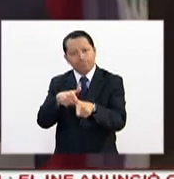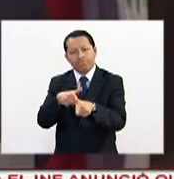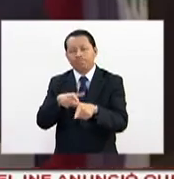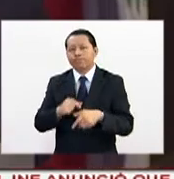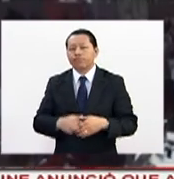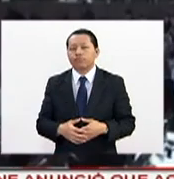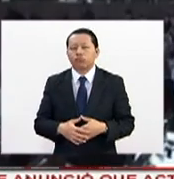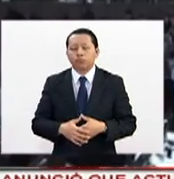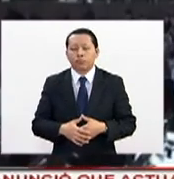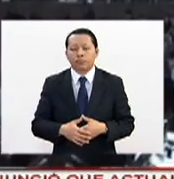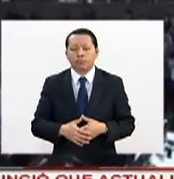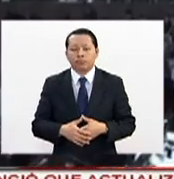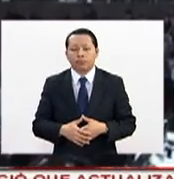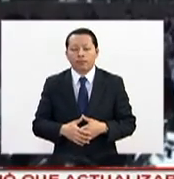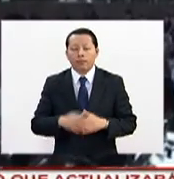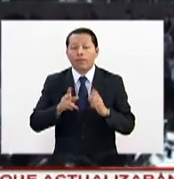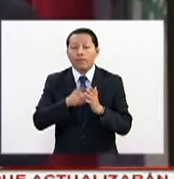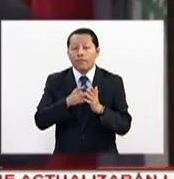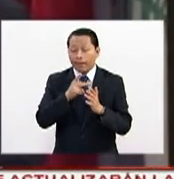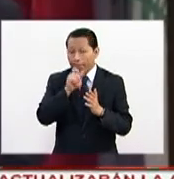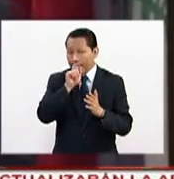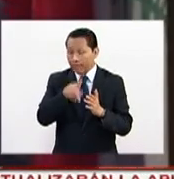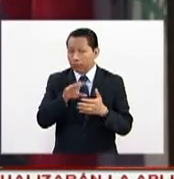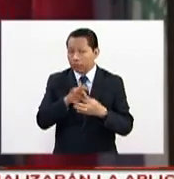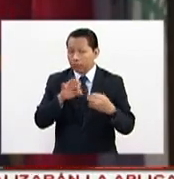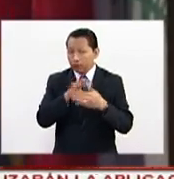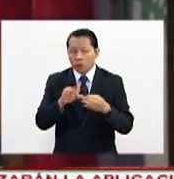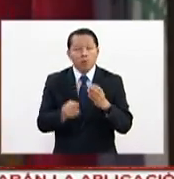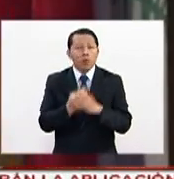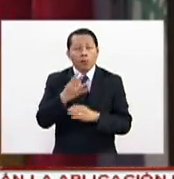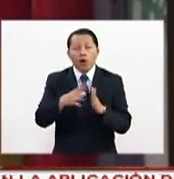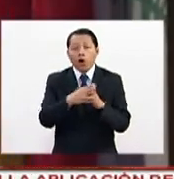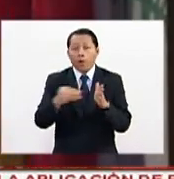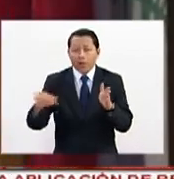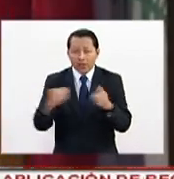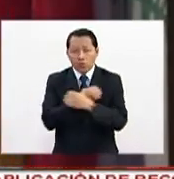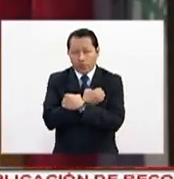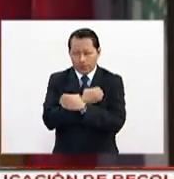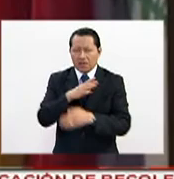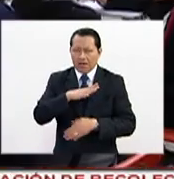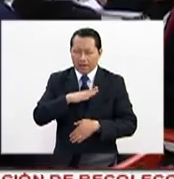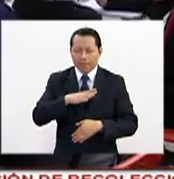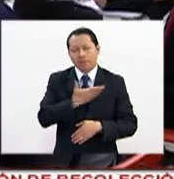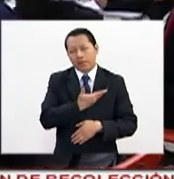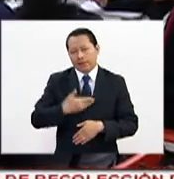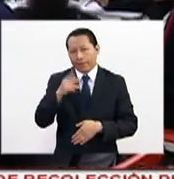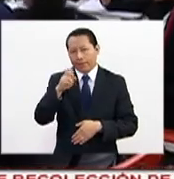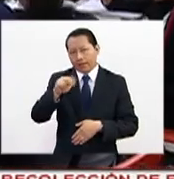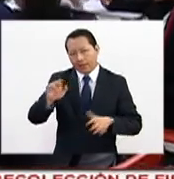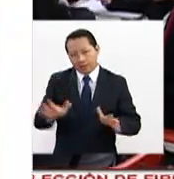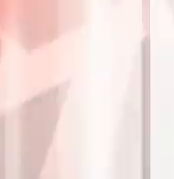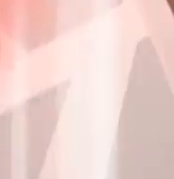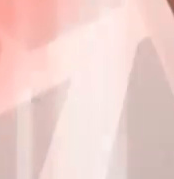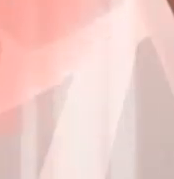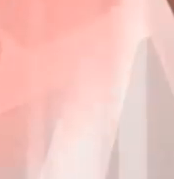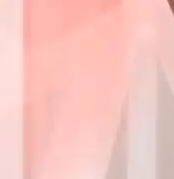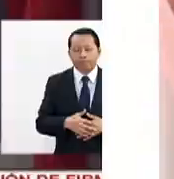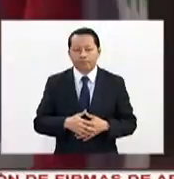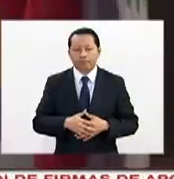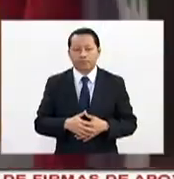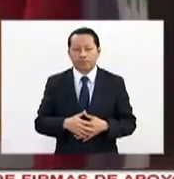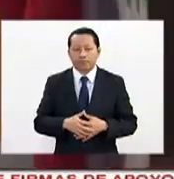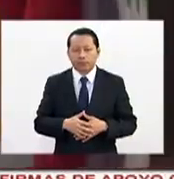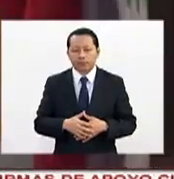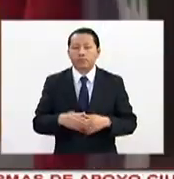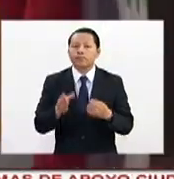organización. También destacó los avances del nuevo modelo educativo impulsado por el presidente Enrique Peña Nieto.